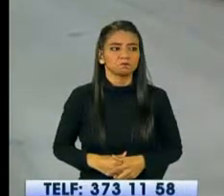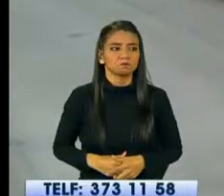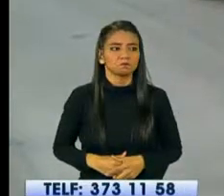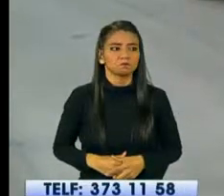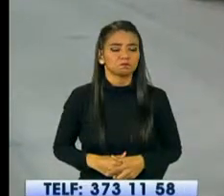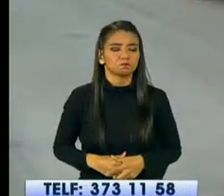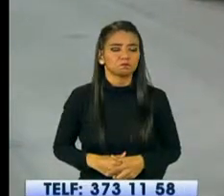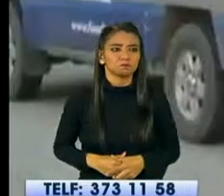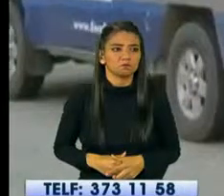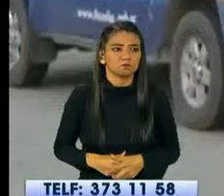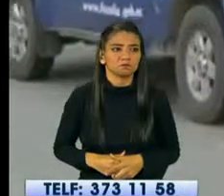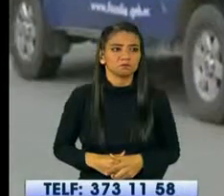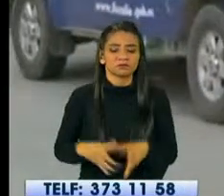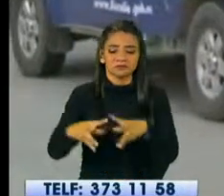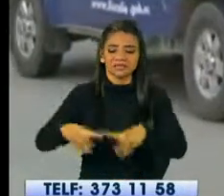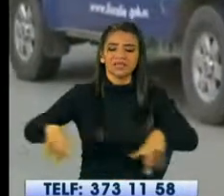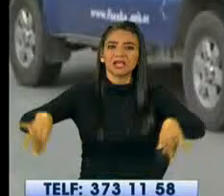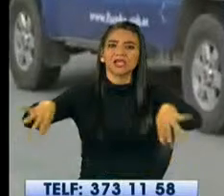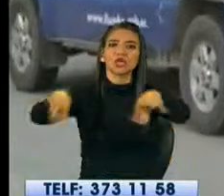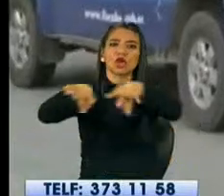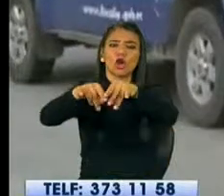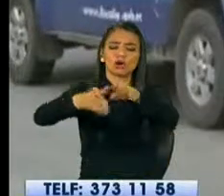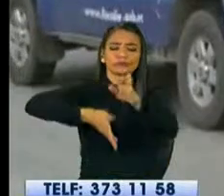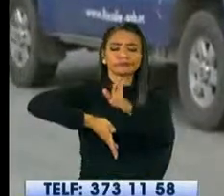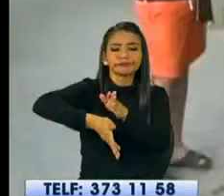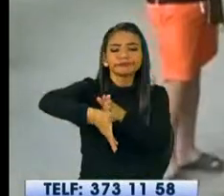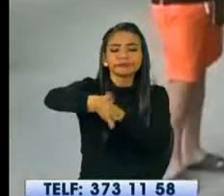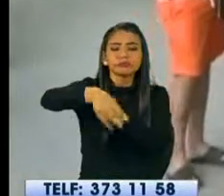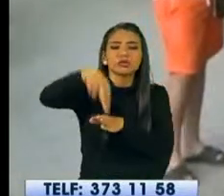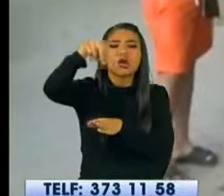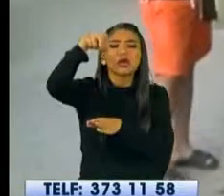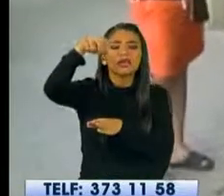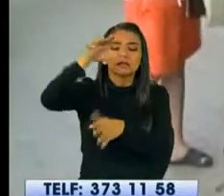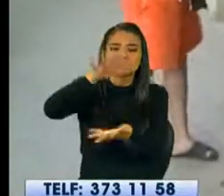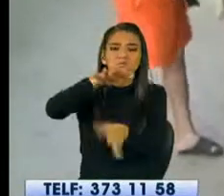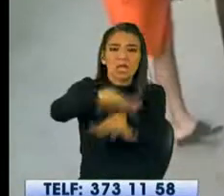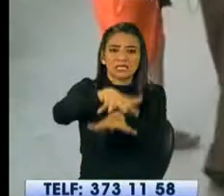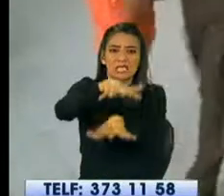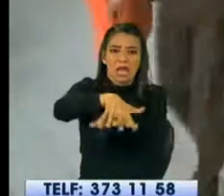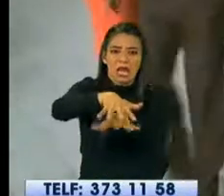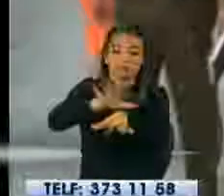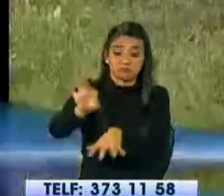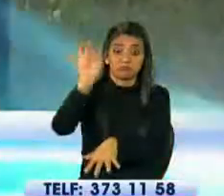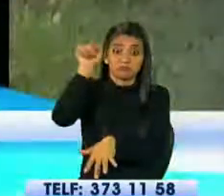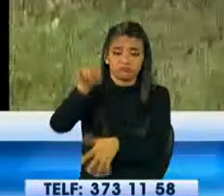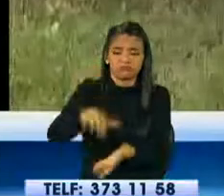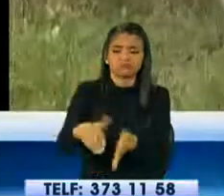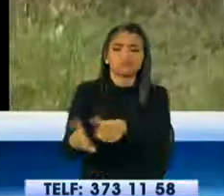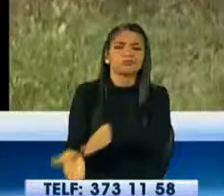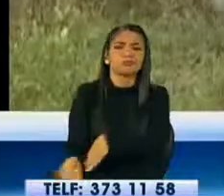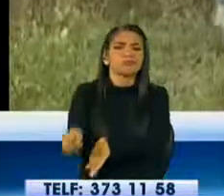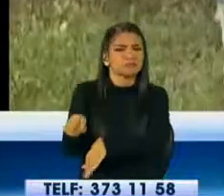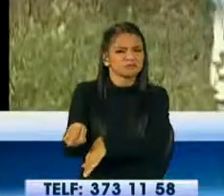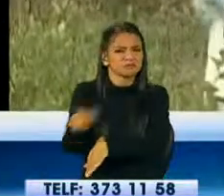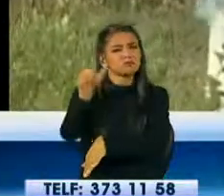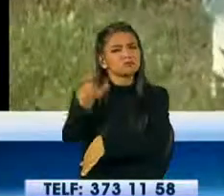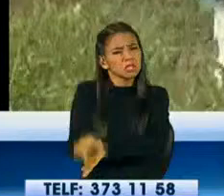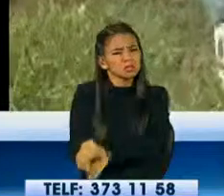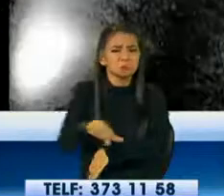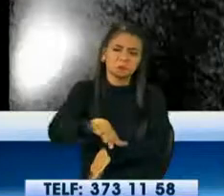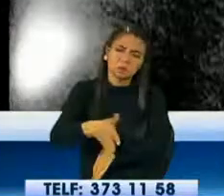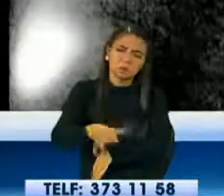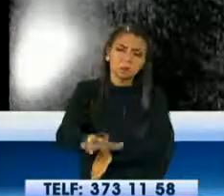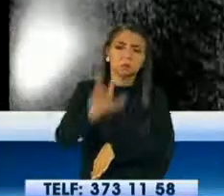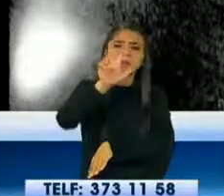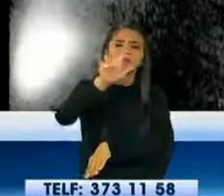Dentro de este lote baldío, ubicado en la circunvalación norte de la ciudad de Machala, fue hallado el cuerpo sin vida de una persona de